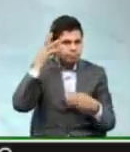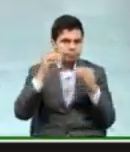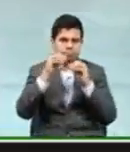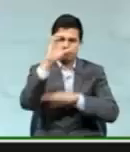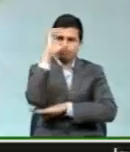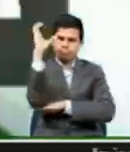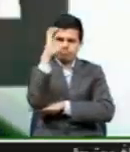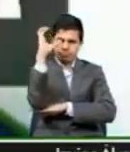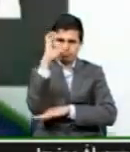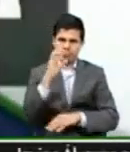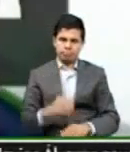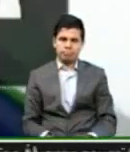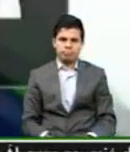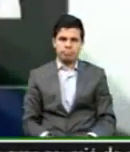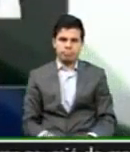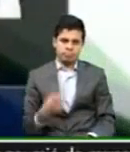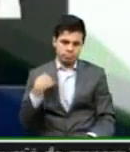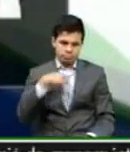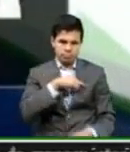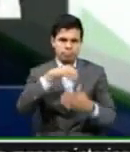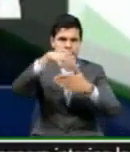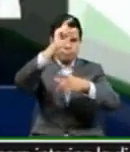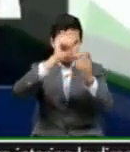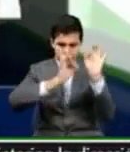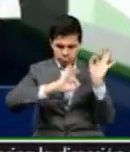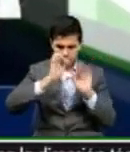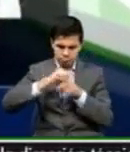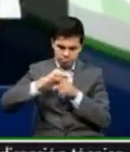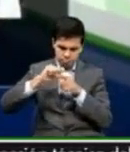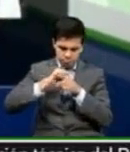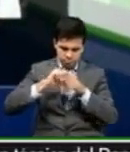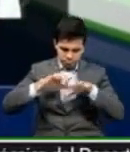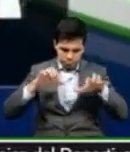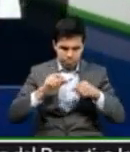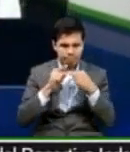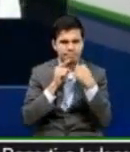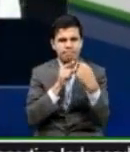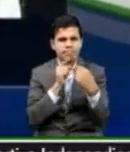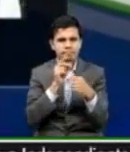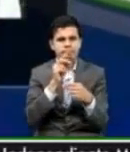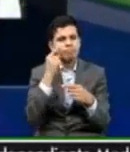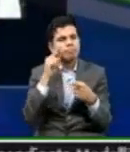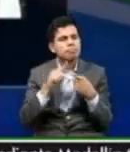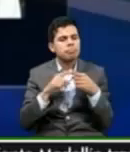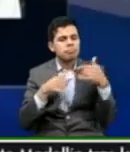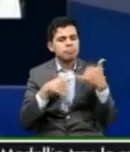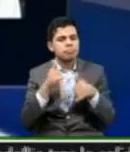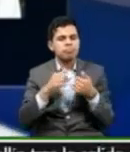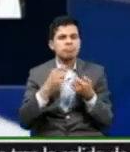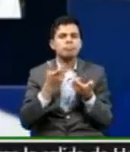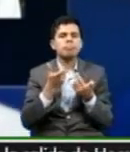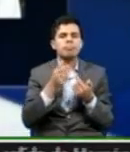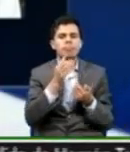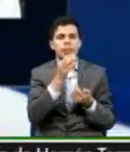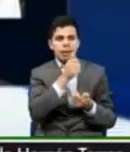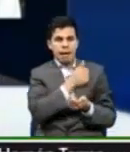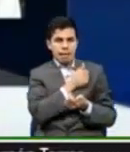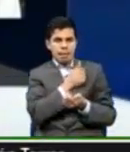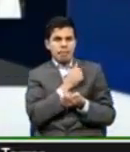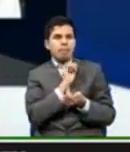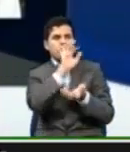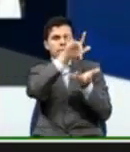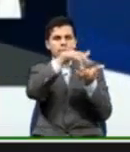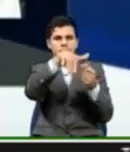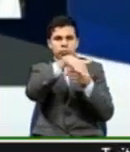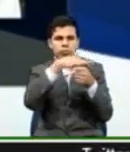Colombia. Empezamos desde ya la preparación para los Juegos Parapanamericanos en agosto en Toronto, Canadá. Vamos a